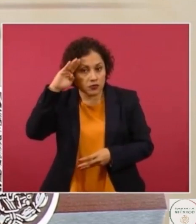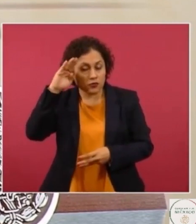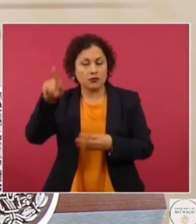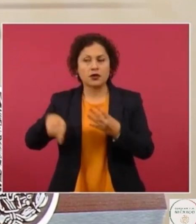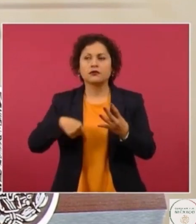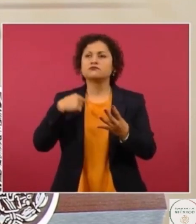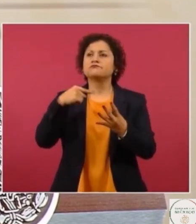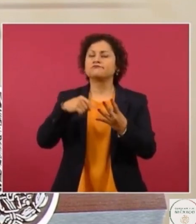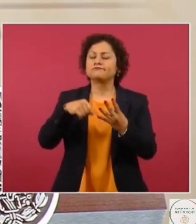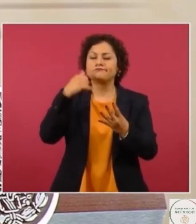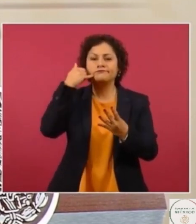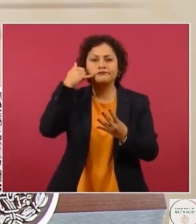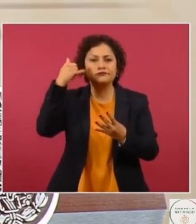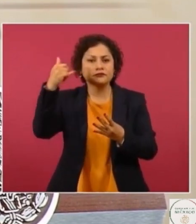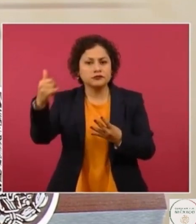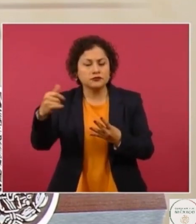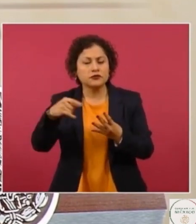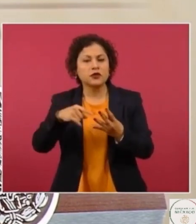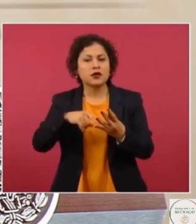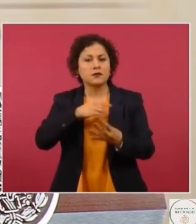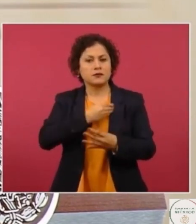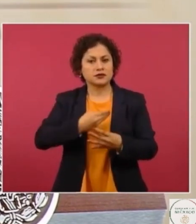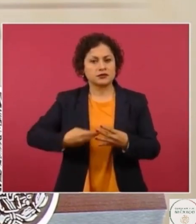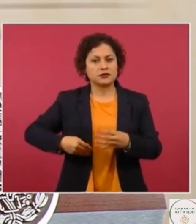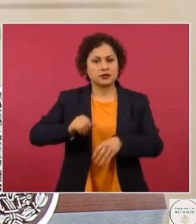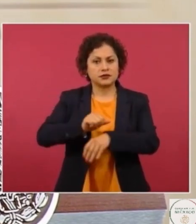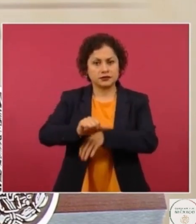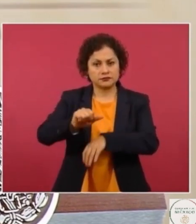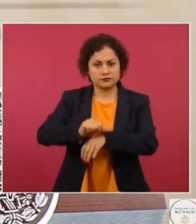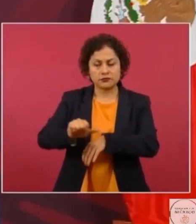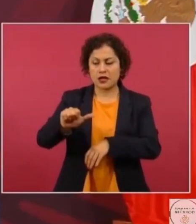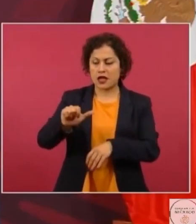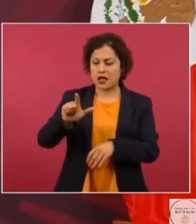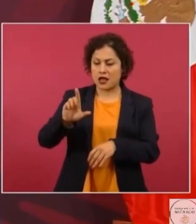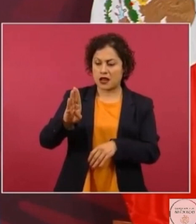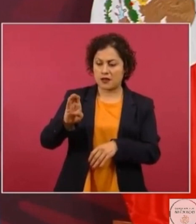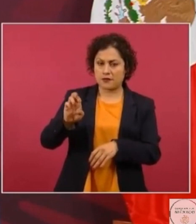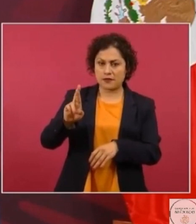Hablé con el presidente de Argentina, Alberto Fernández.